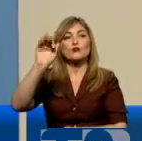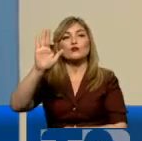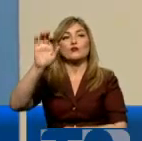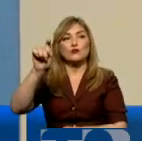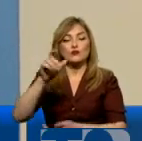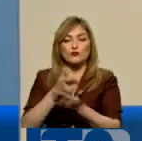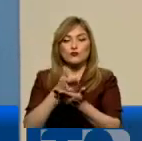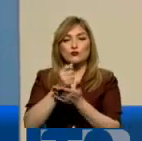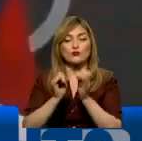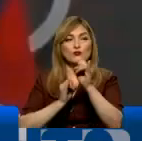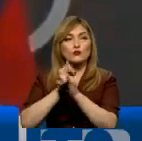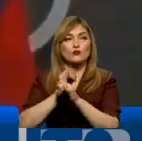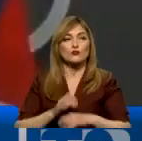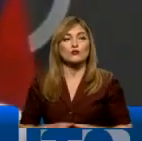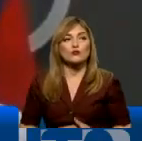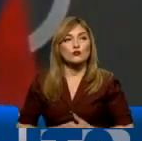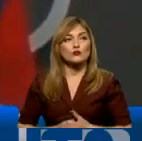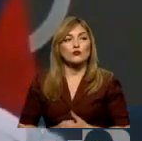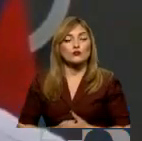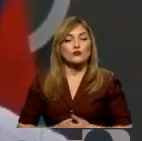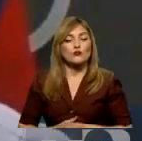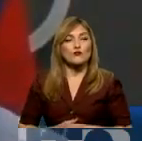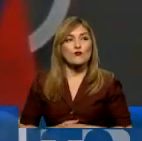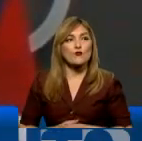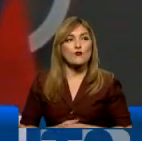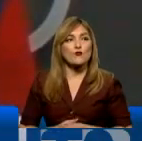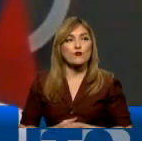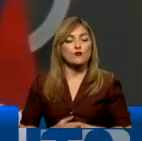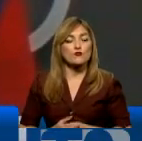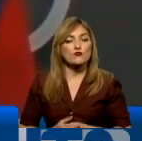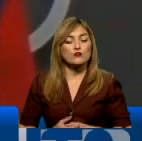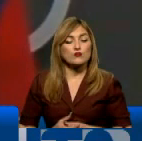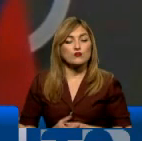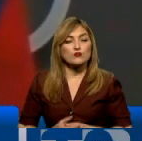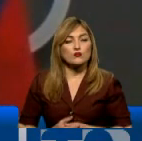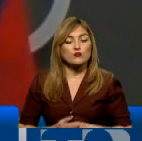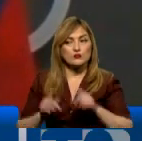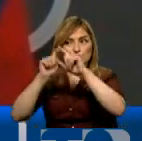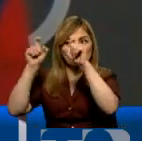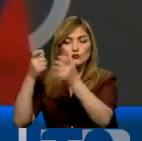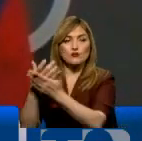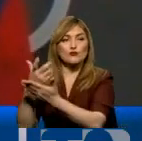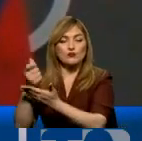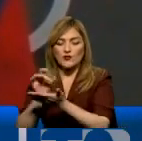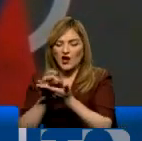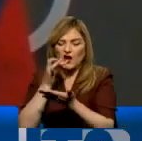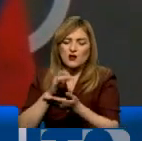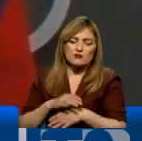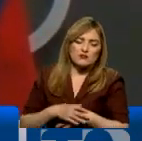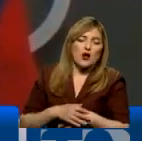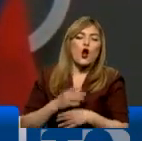internacional, especialmente de sedantes. Existe una baja oferta de parte de los proveedores de sedantes, se está trabajando en una